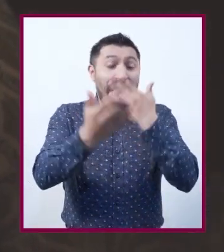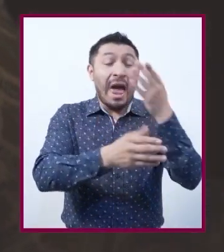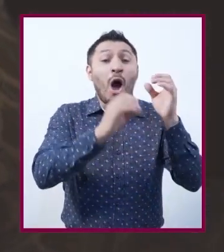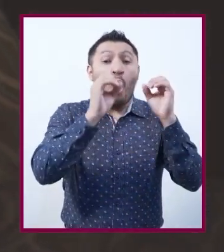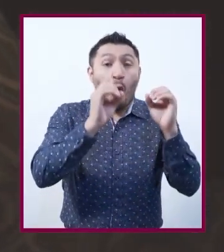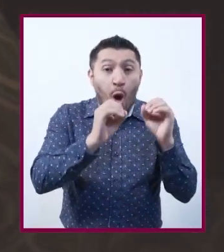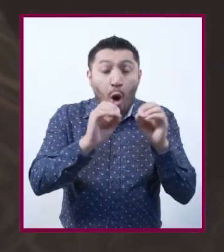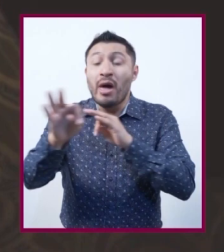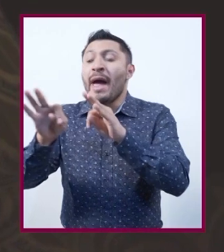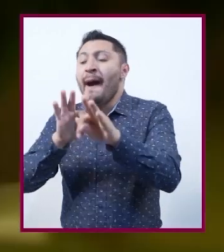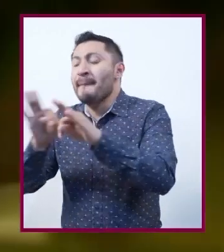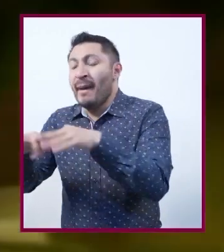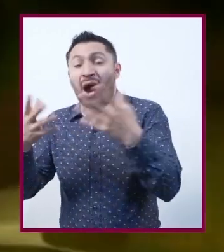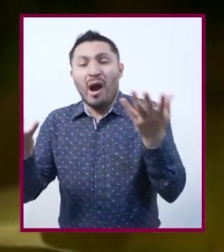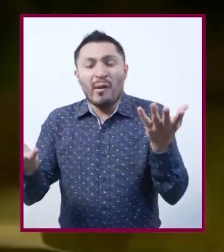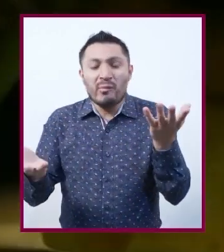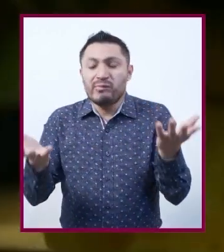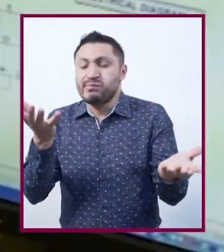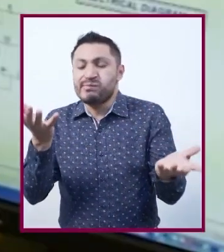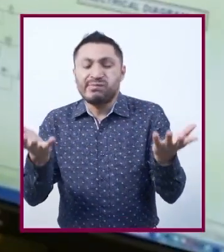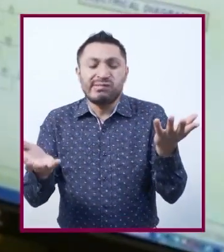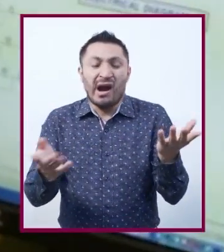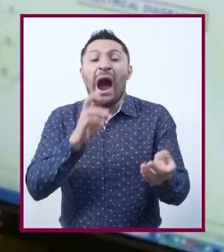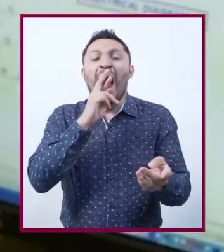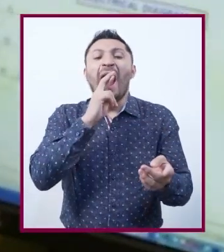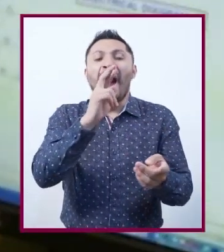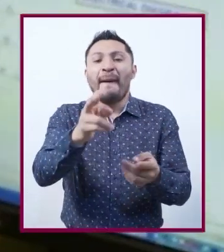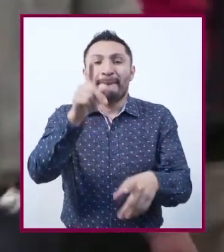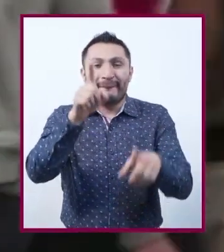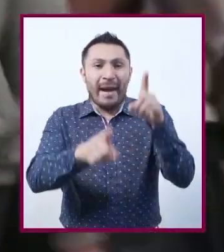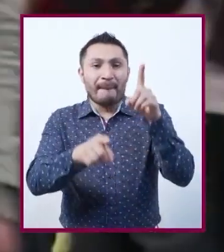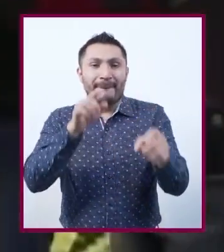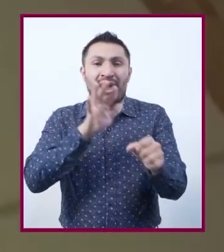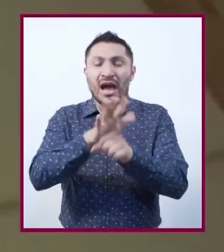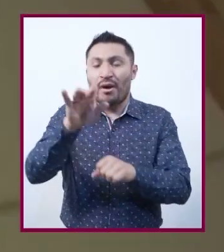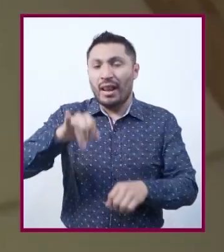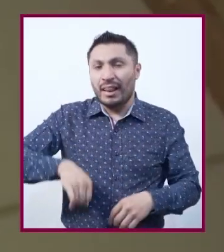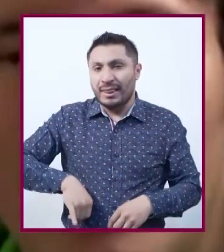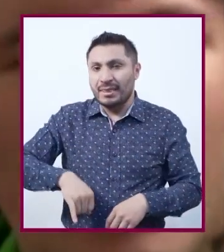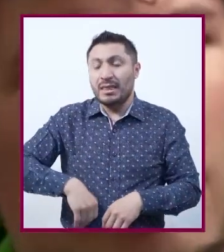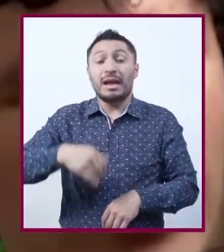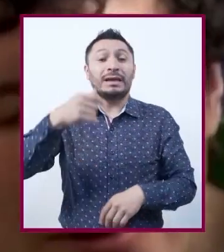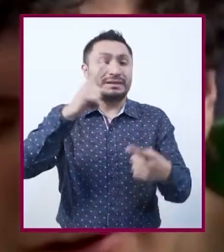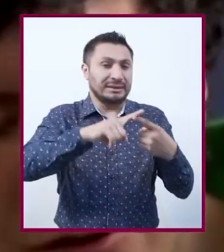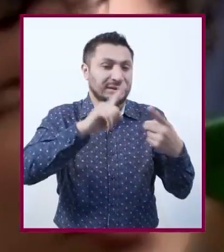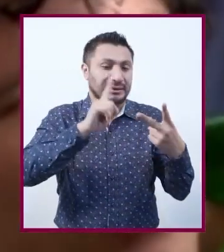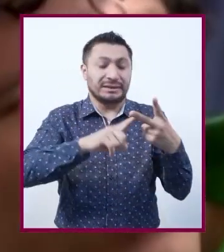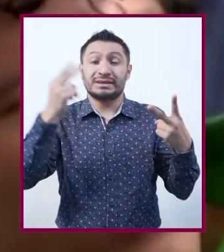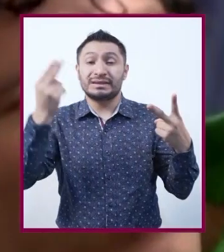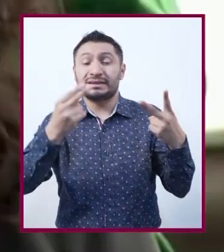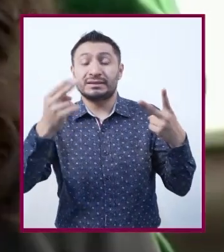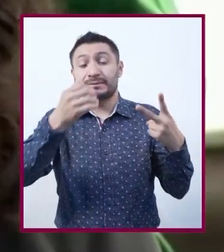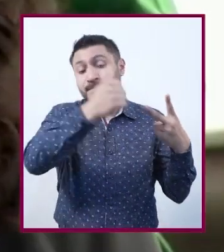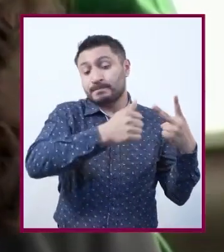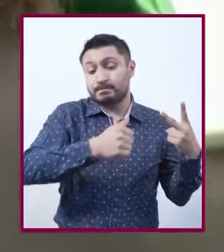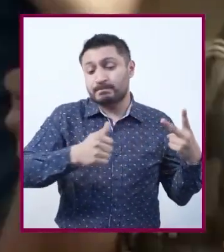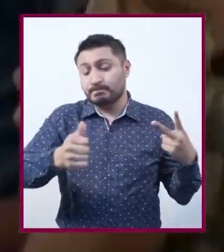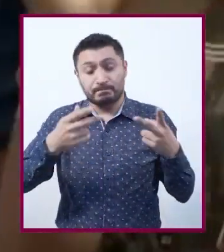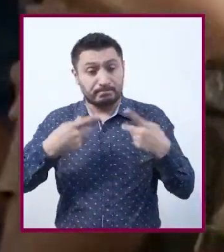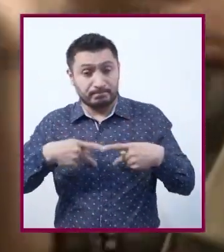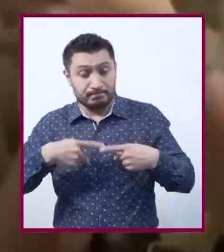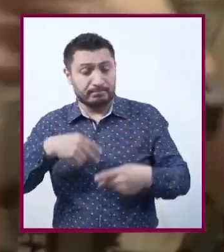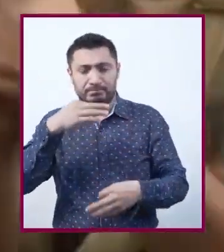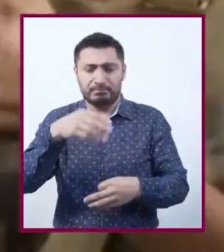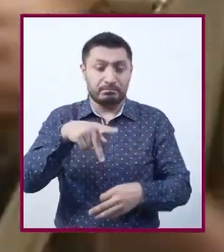o trabajar? La respuesta depende de los intereses y necesidades de cada quien y cualquiera que sea,